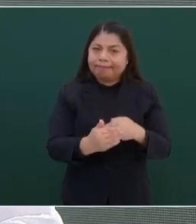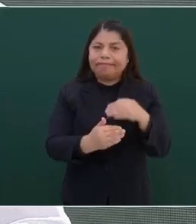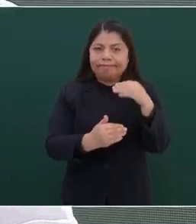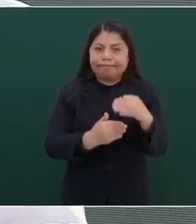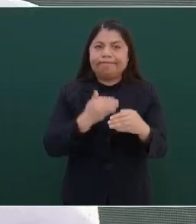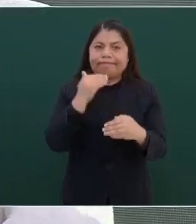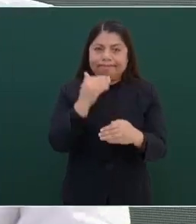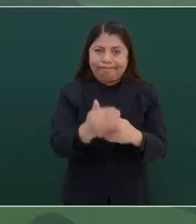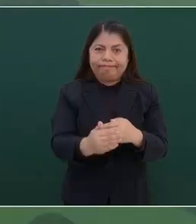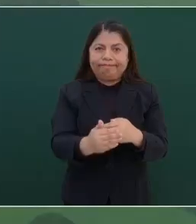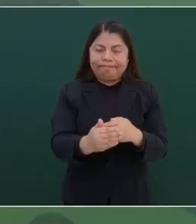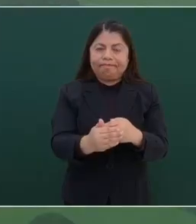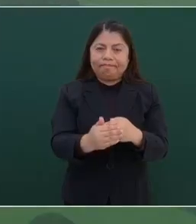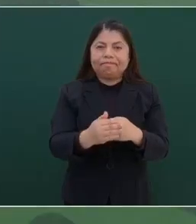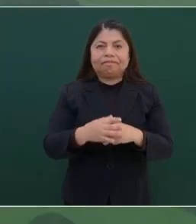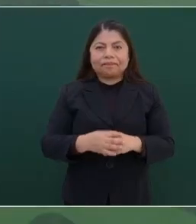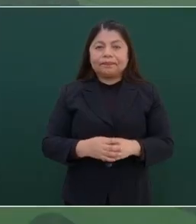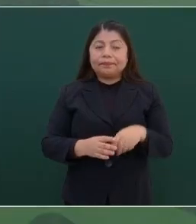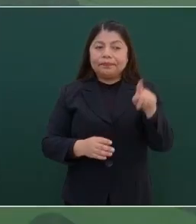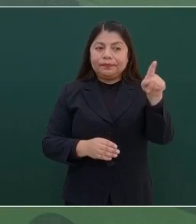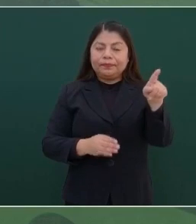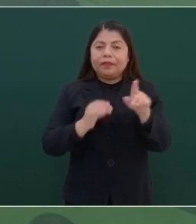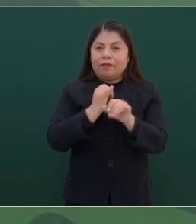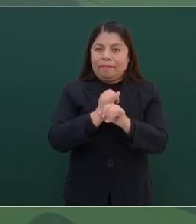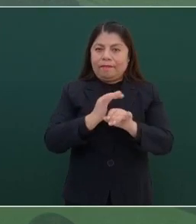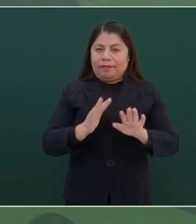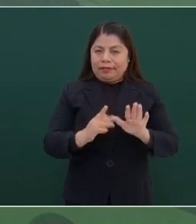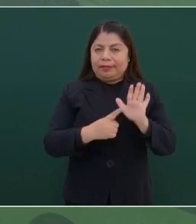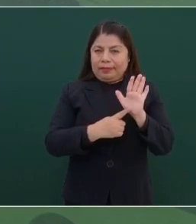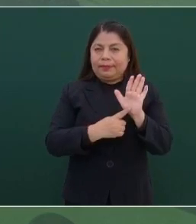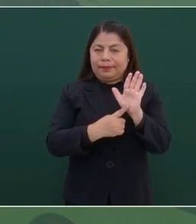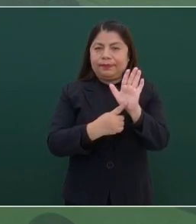Hay un dato que él dio, lo que pasa que